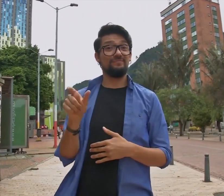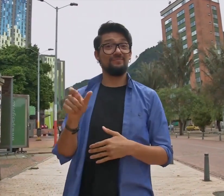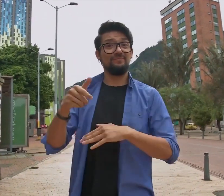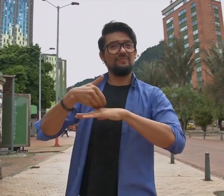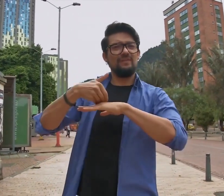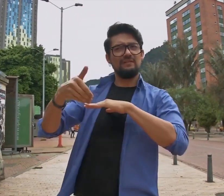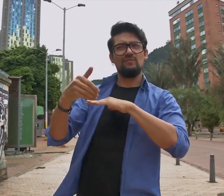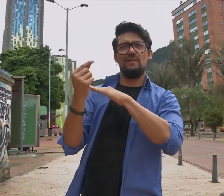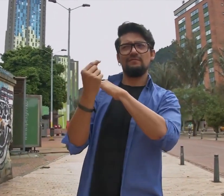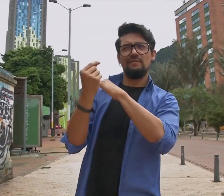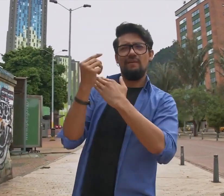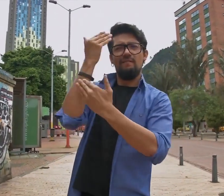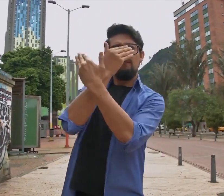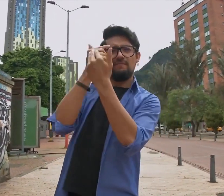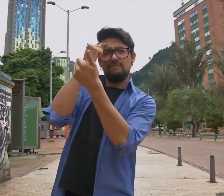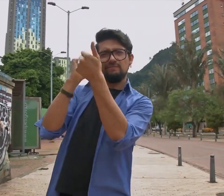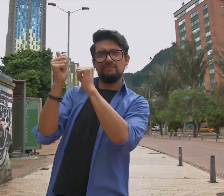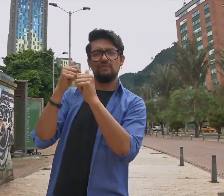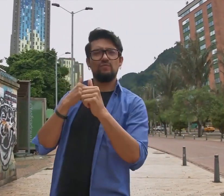mejorar.